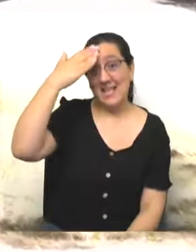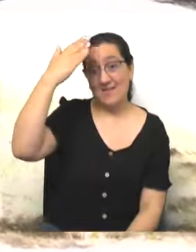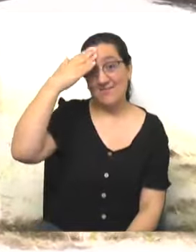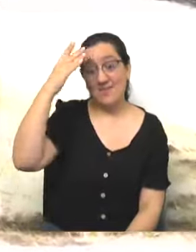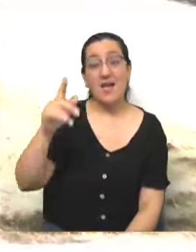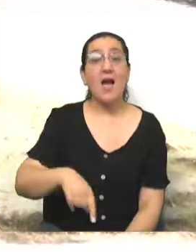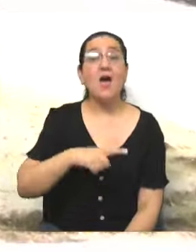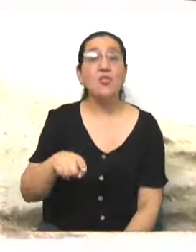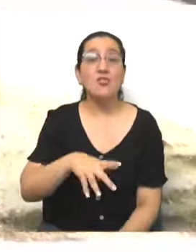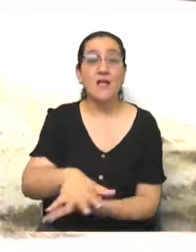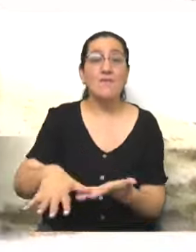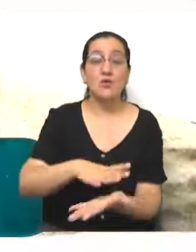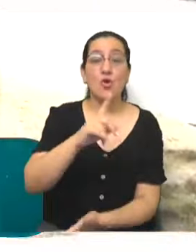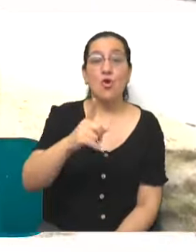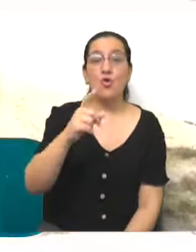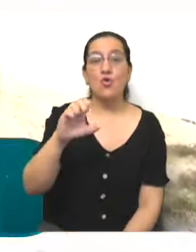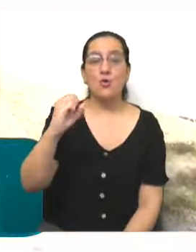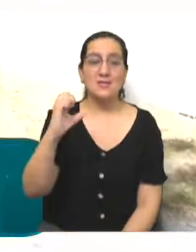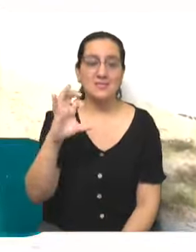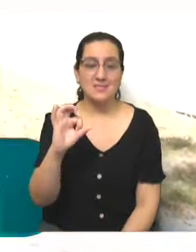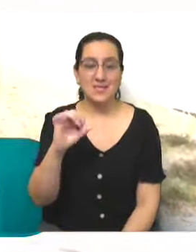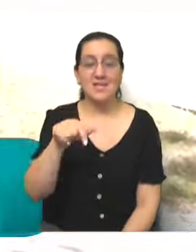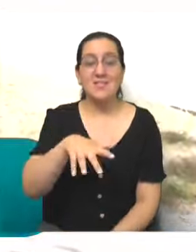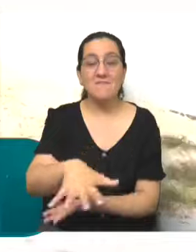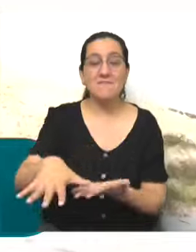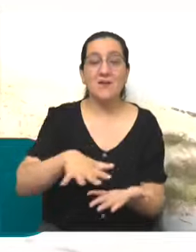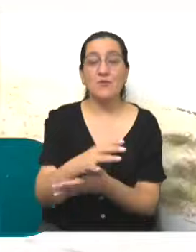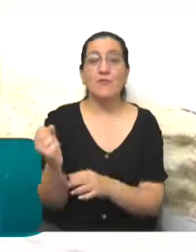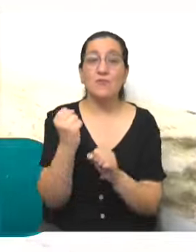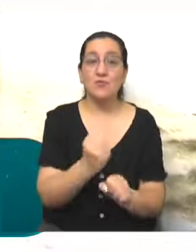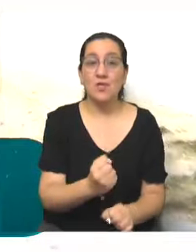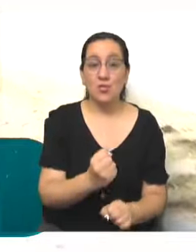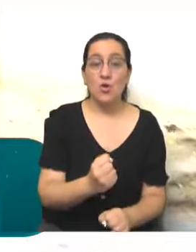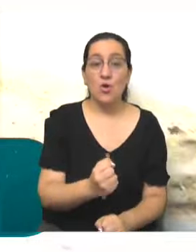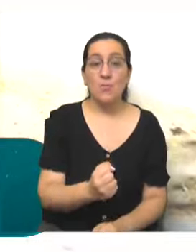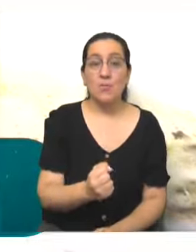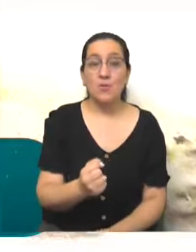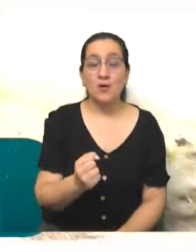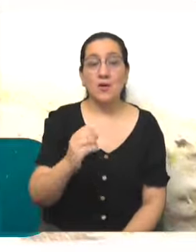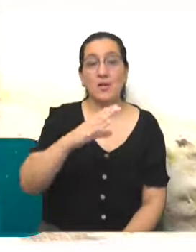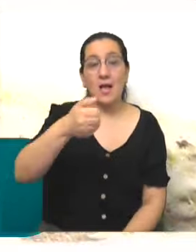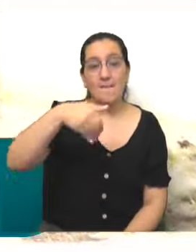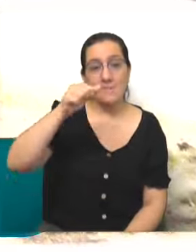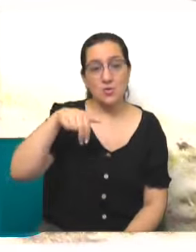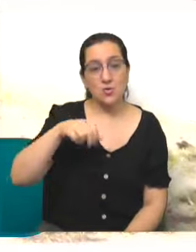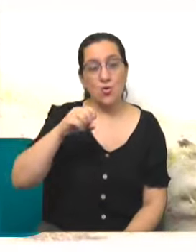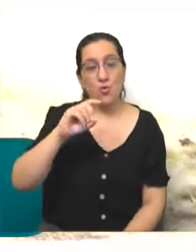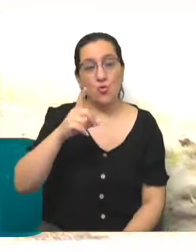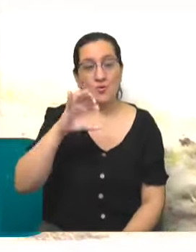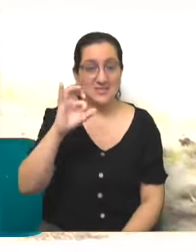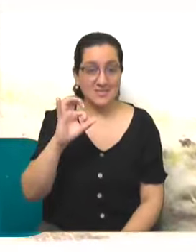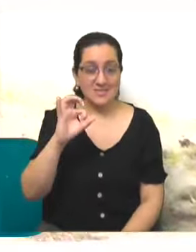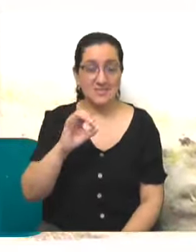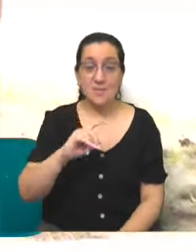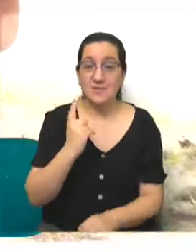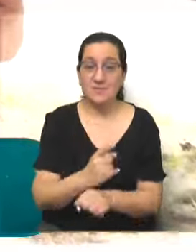dónde? Al barrio Góez, como todos ya sabemos, este barrio que fue fundado en realidad por el Camino Góez, uno de los principales ingresos a Montevideo, donde